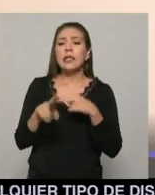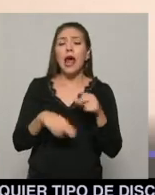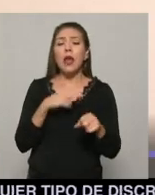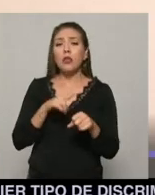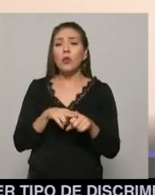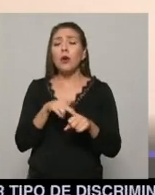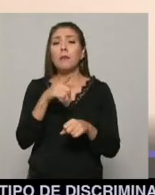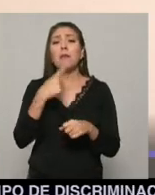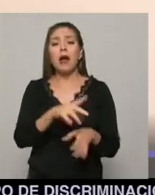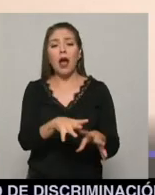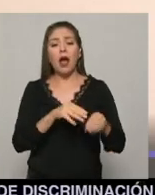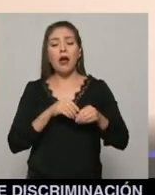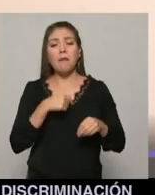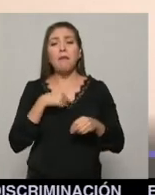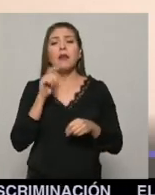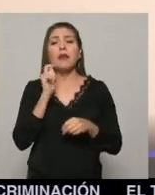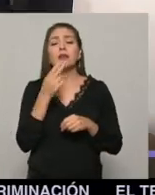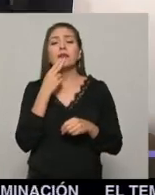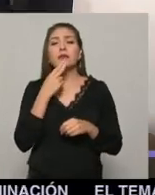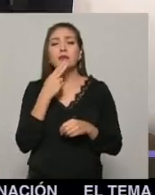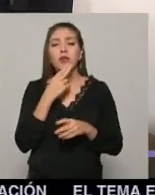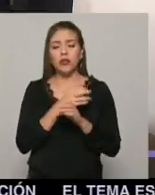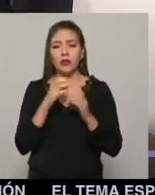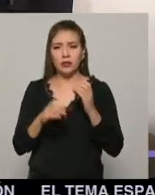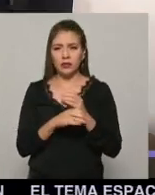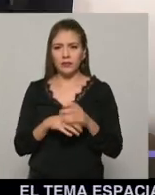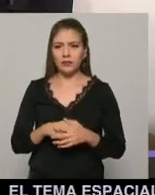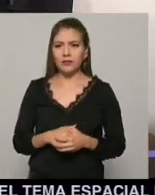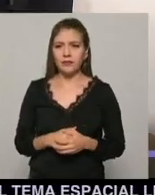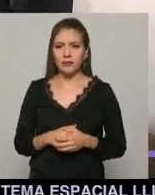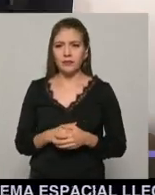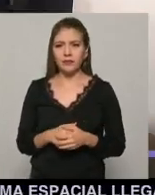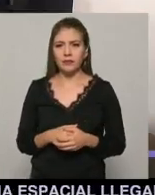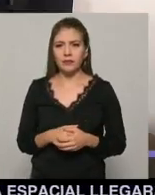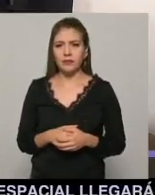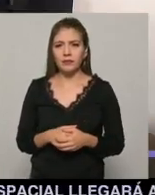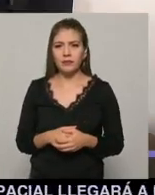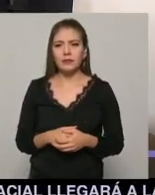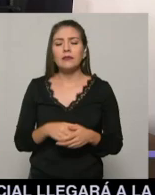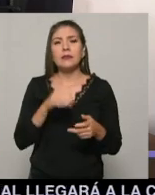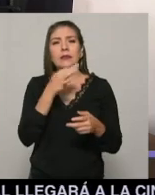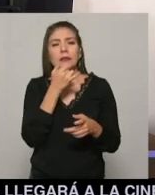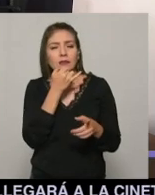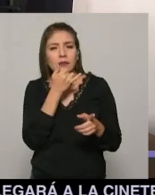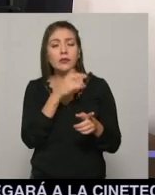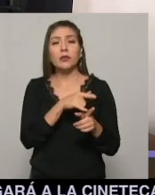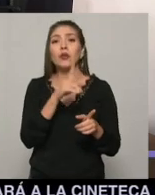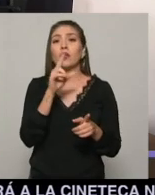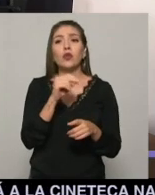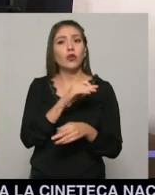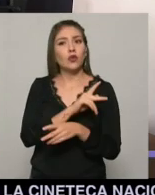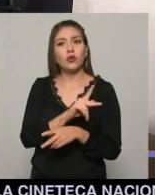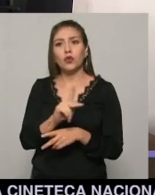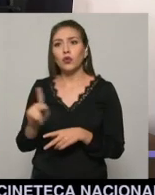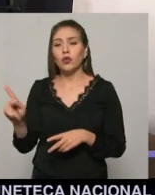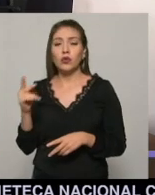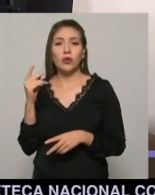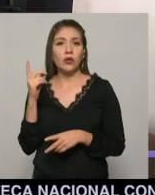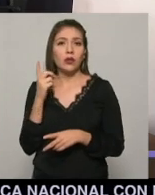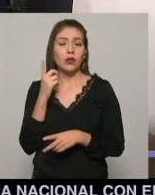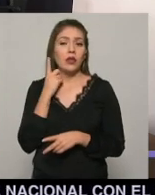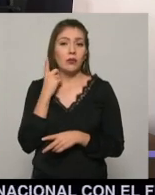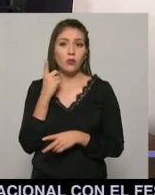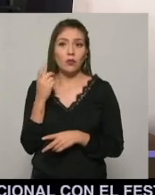para nuestro beneficio. Bueno, déjame hacer un paréntesis porque no es toda la bancada de Morena, es solo un diputado. Tú tienes el nombre. Sí,